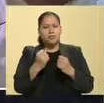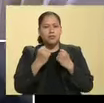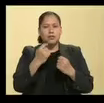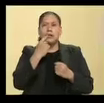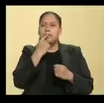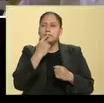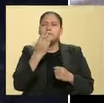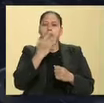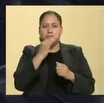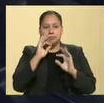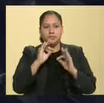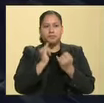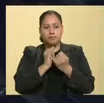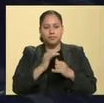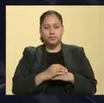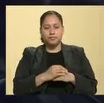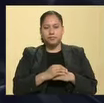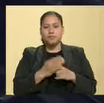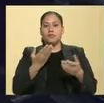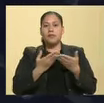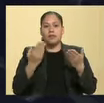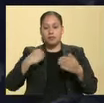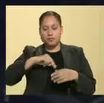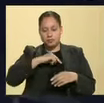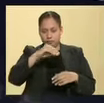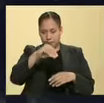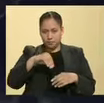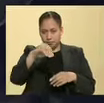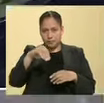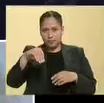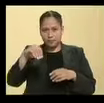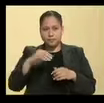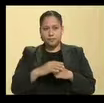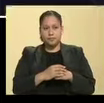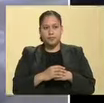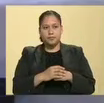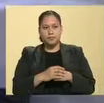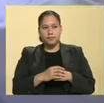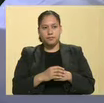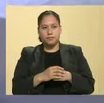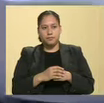nuestro. Sí. Ahora vamos con esto. A ver, la